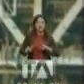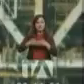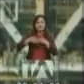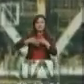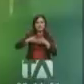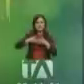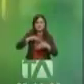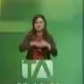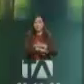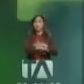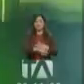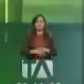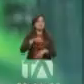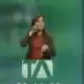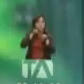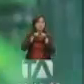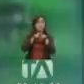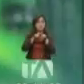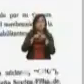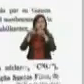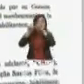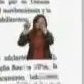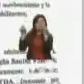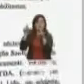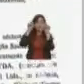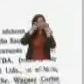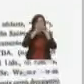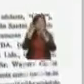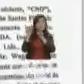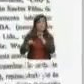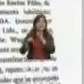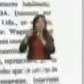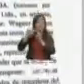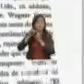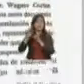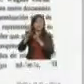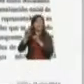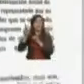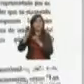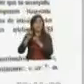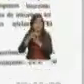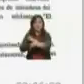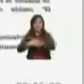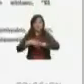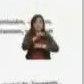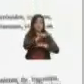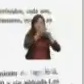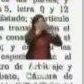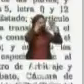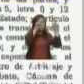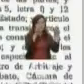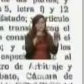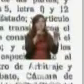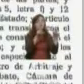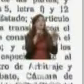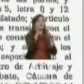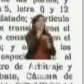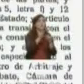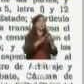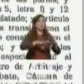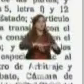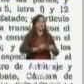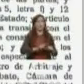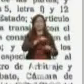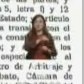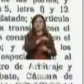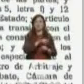cero, tras el acuerdo entre Hidropastaza y Odebrecht a través del acta transaccional de octubre del 2010. La Procuraduría autorizó